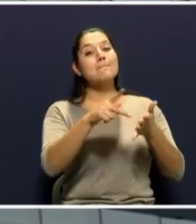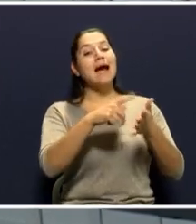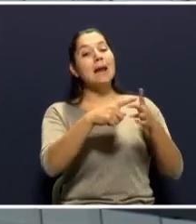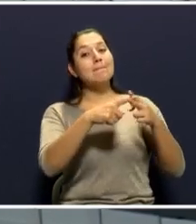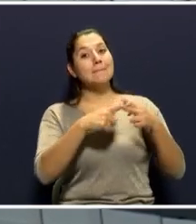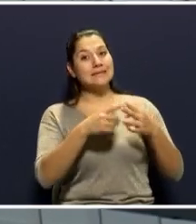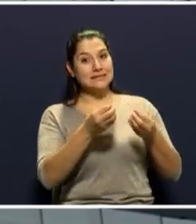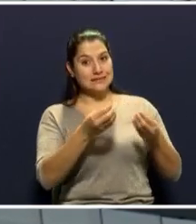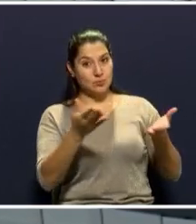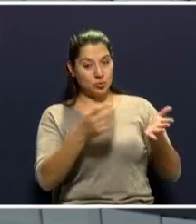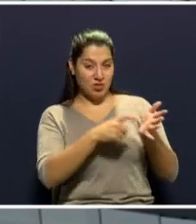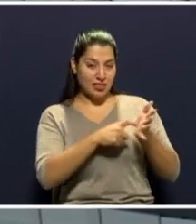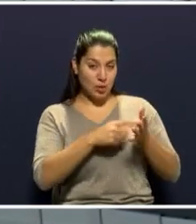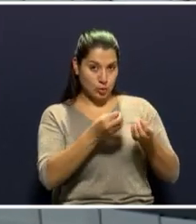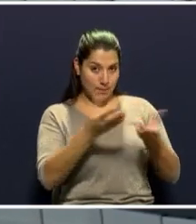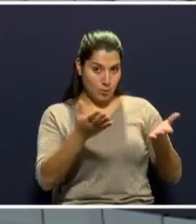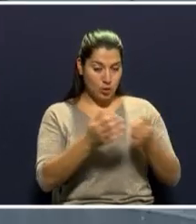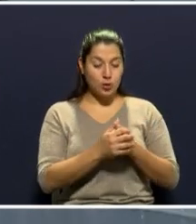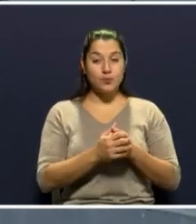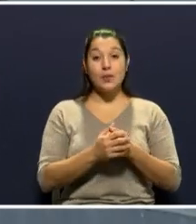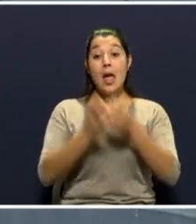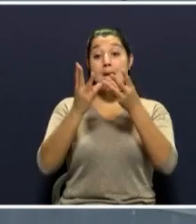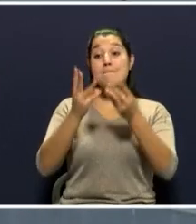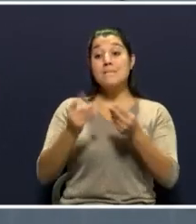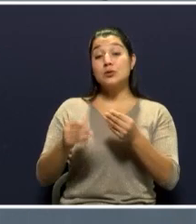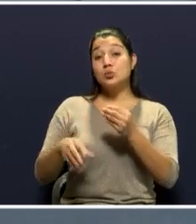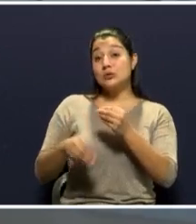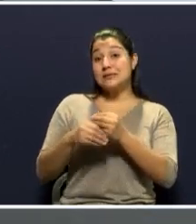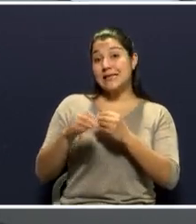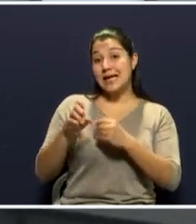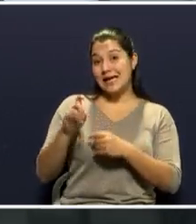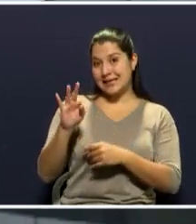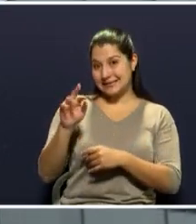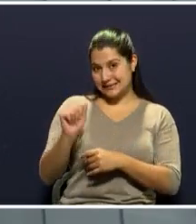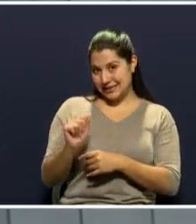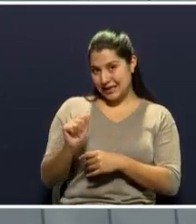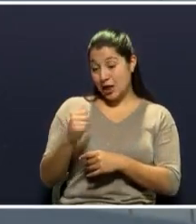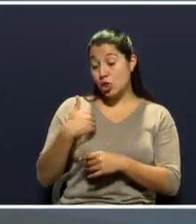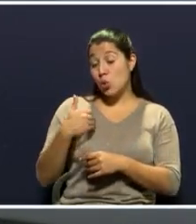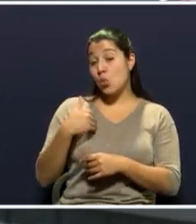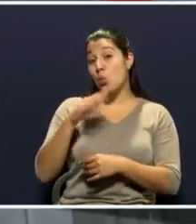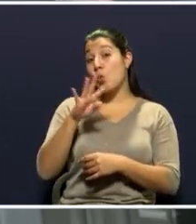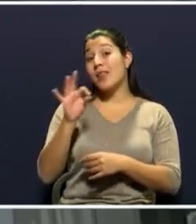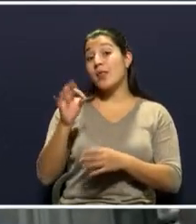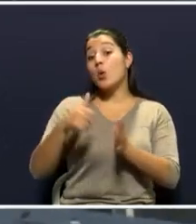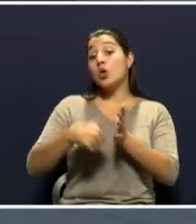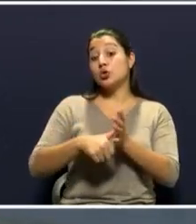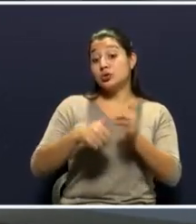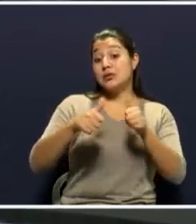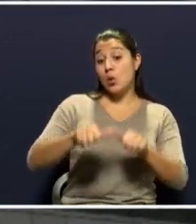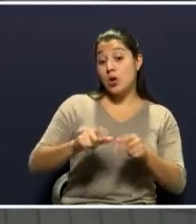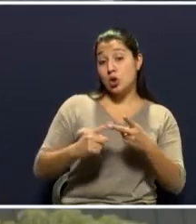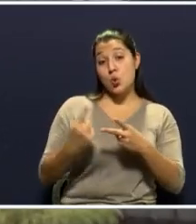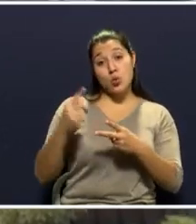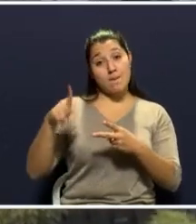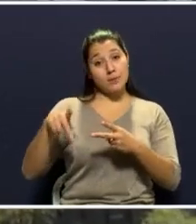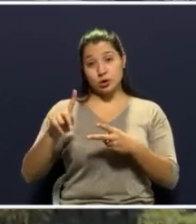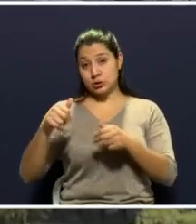pública. El presupuesto extraordinario contó con 49 votos a favor y 1 en contra.